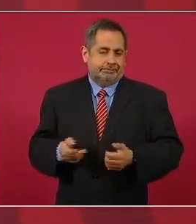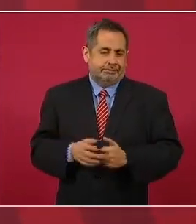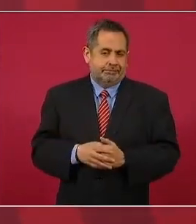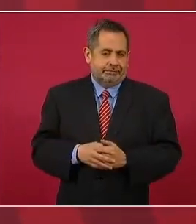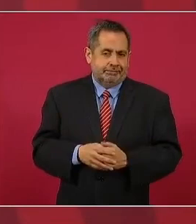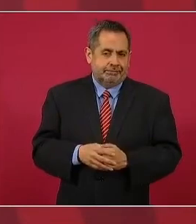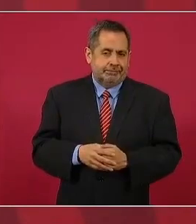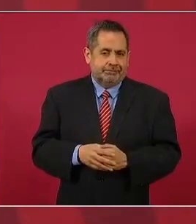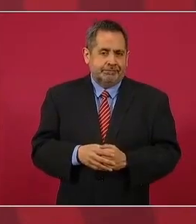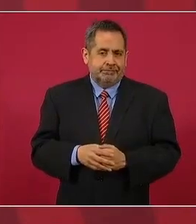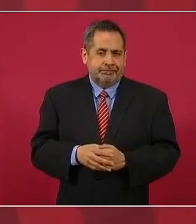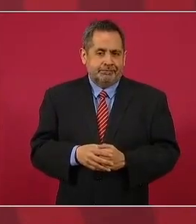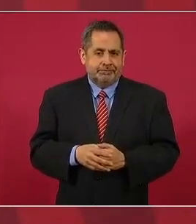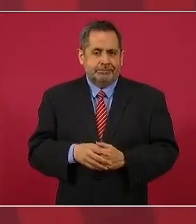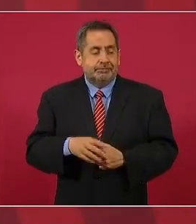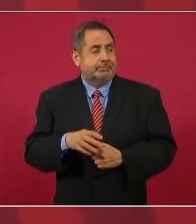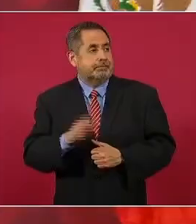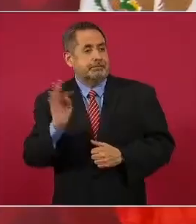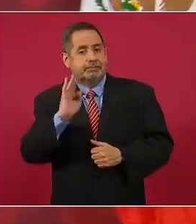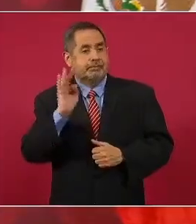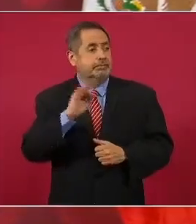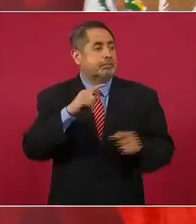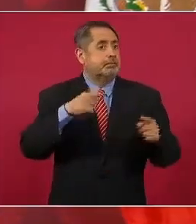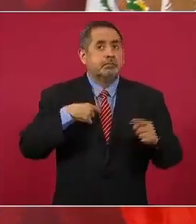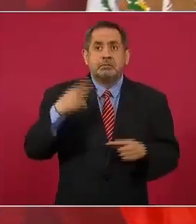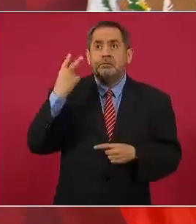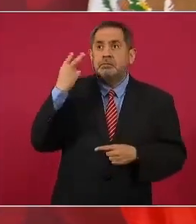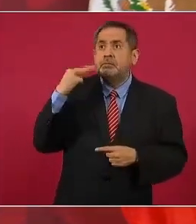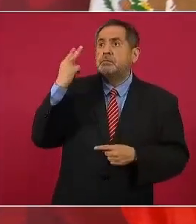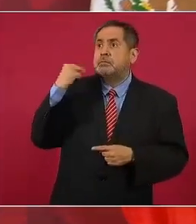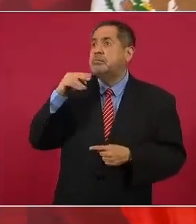voy a hacer una gira